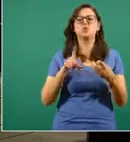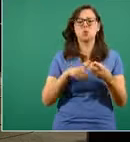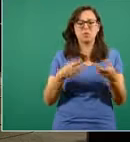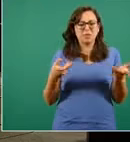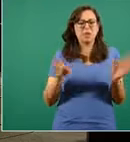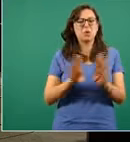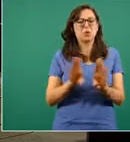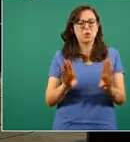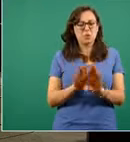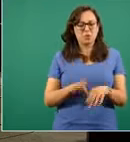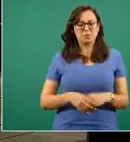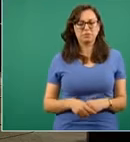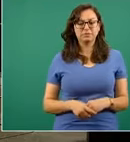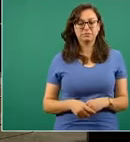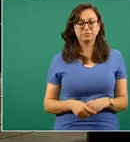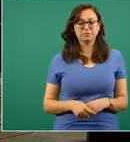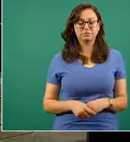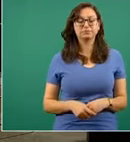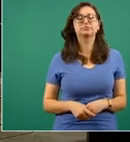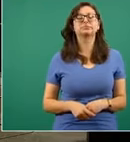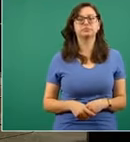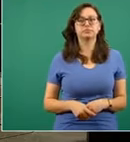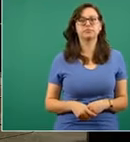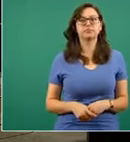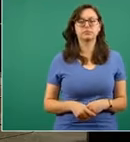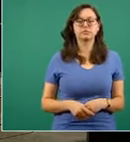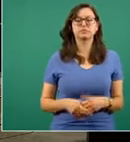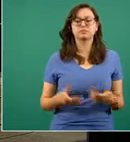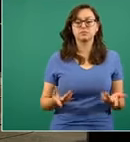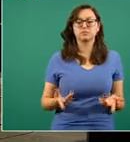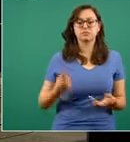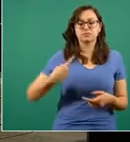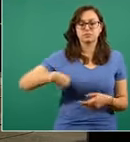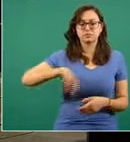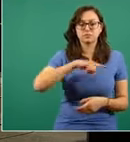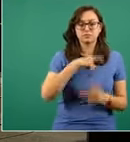Dentro del análisis o en su momento la investigación,